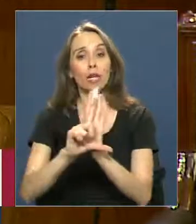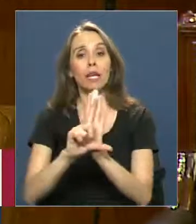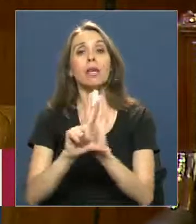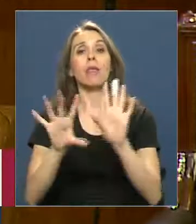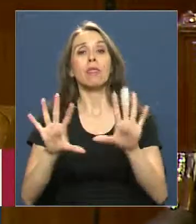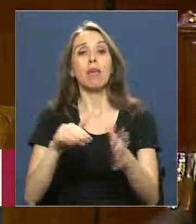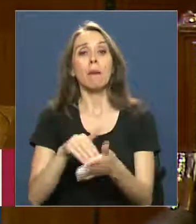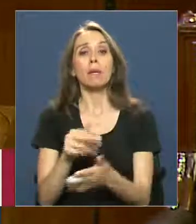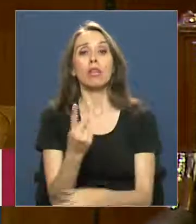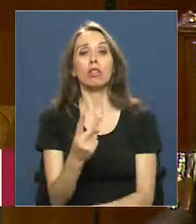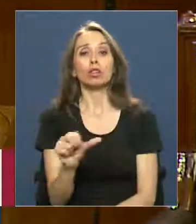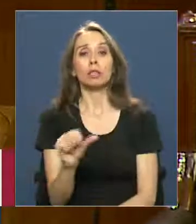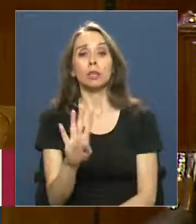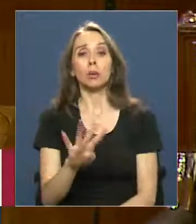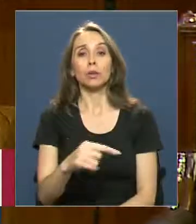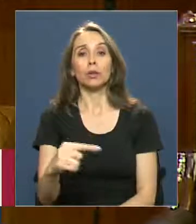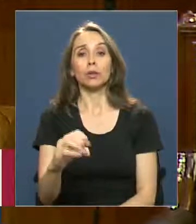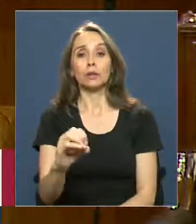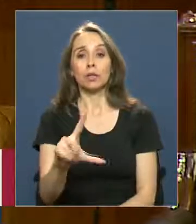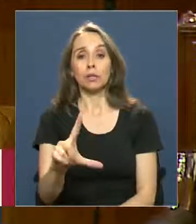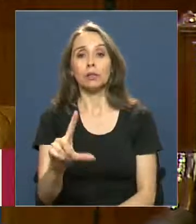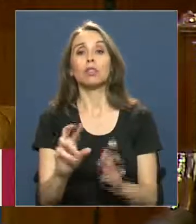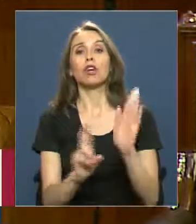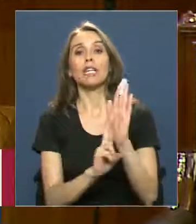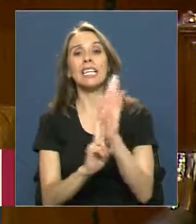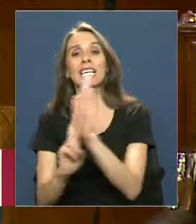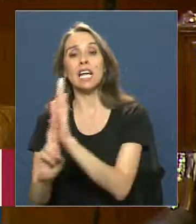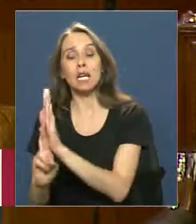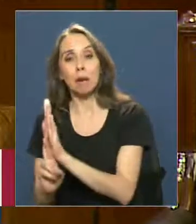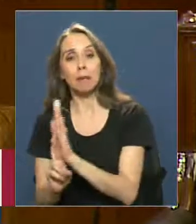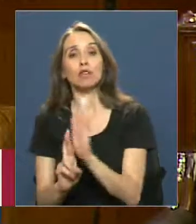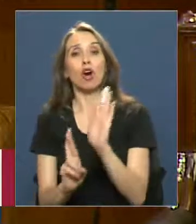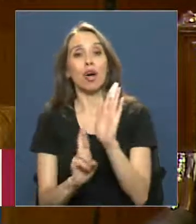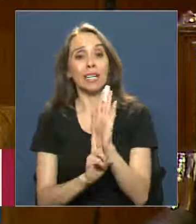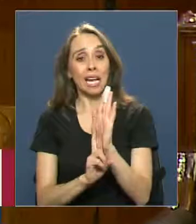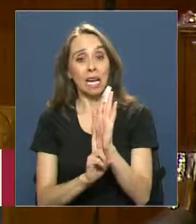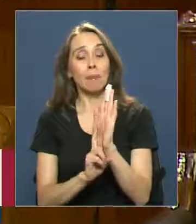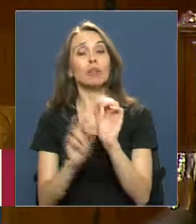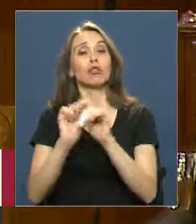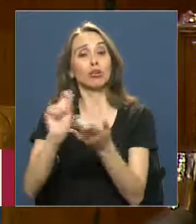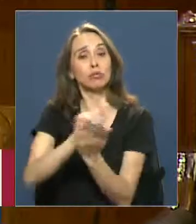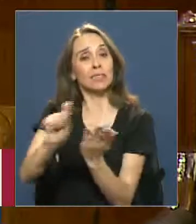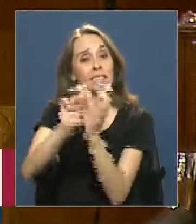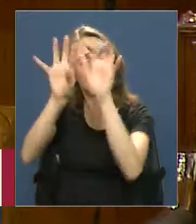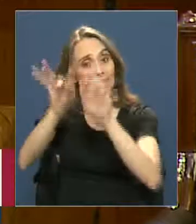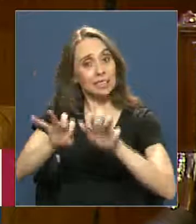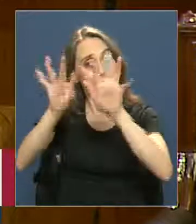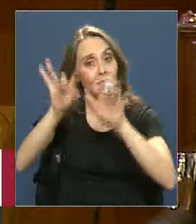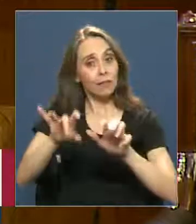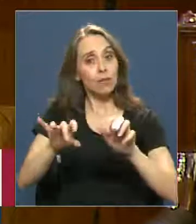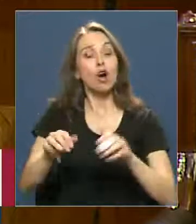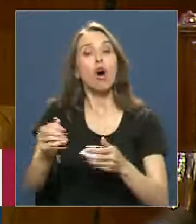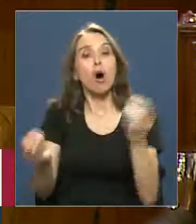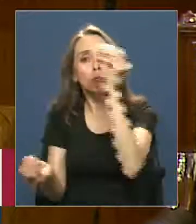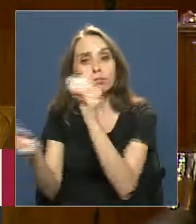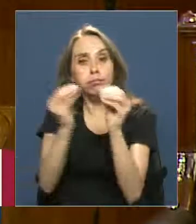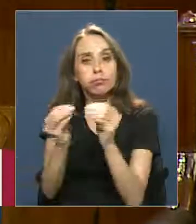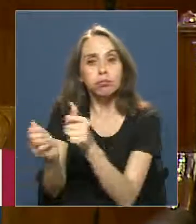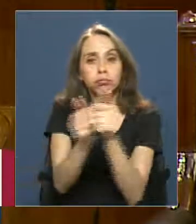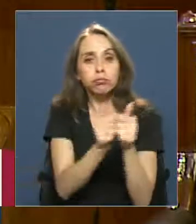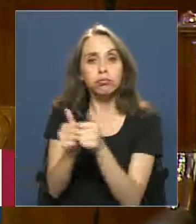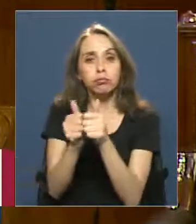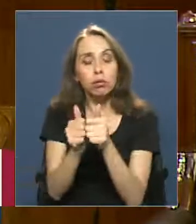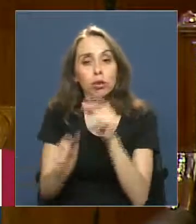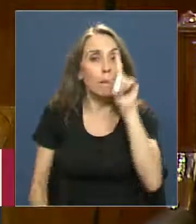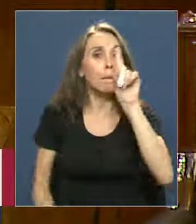número 10.264-07 y sus reglamentos. El reglamento se redactó por medio de un proceso de co-creación, una